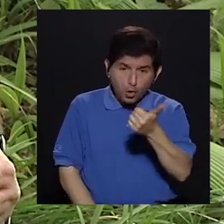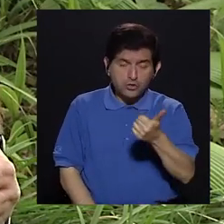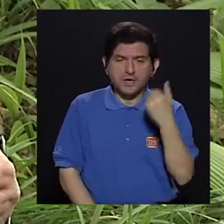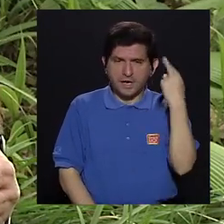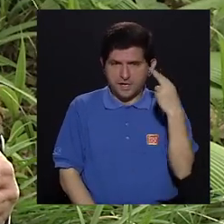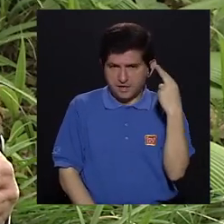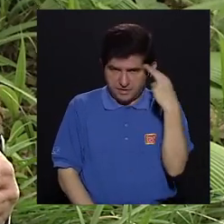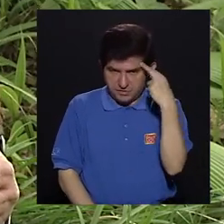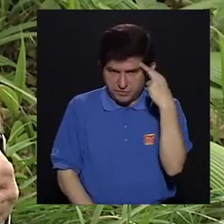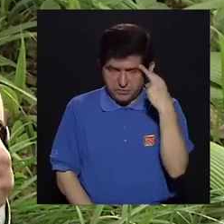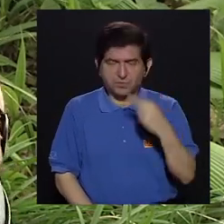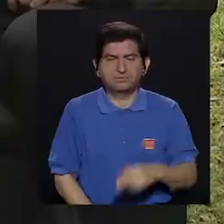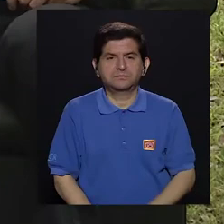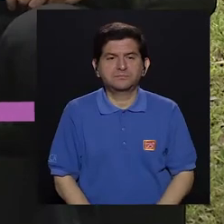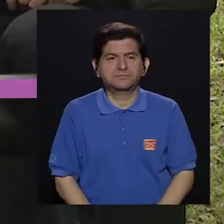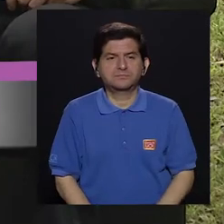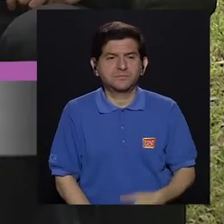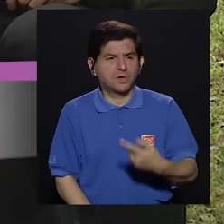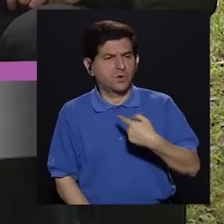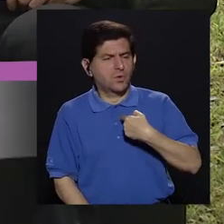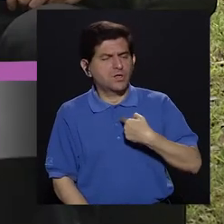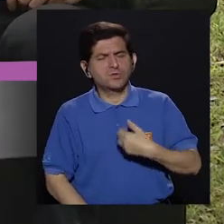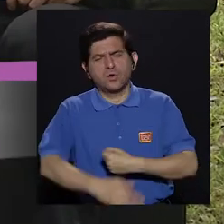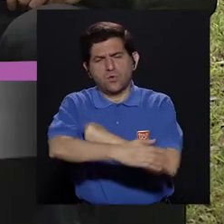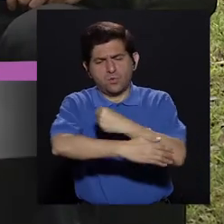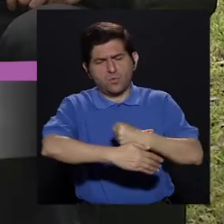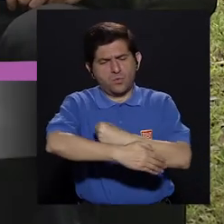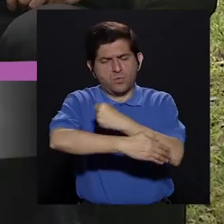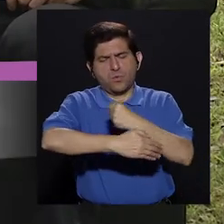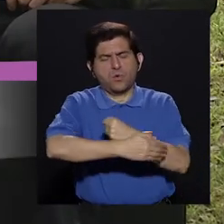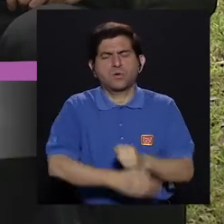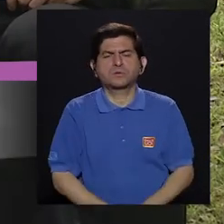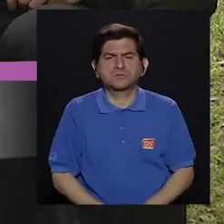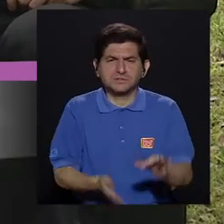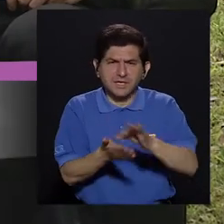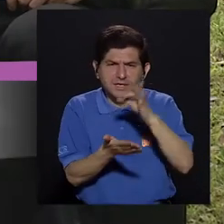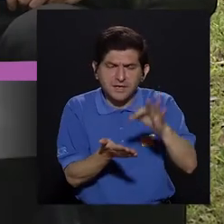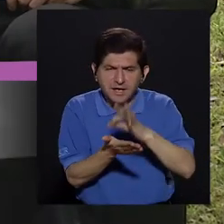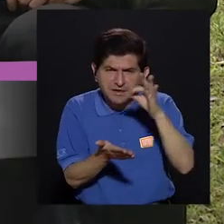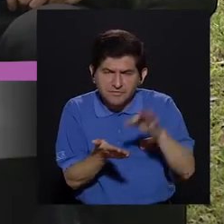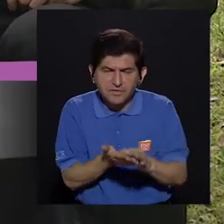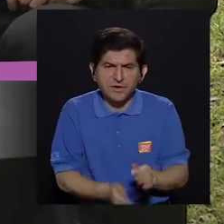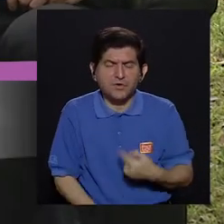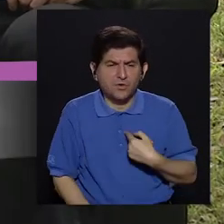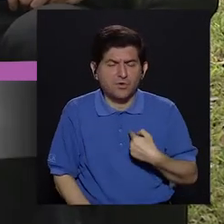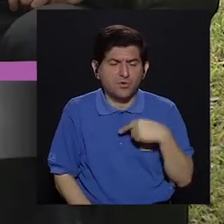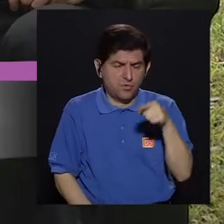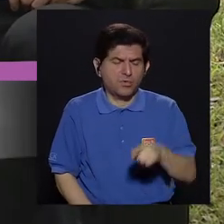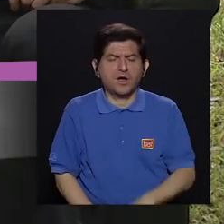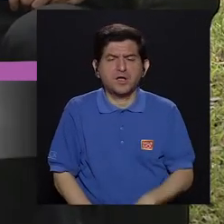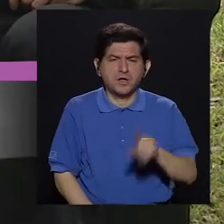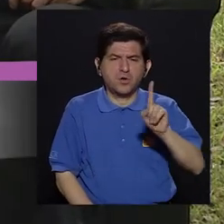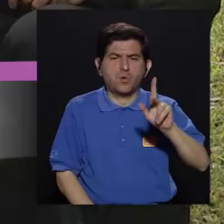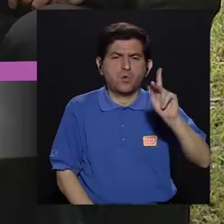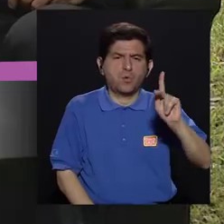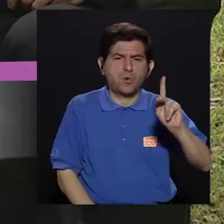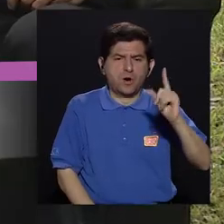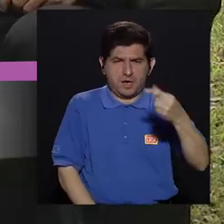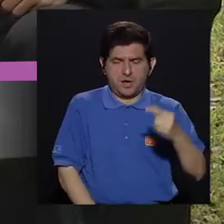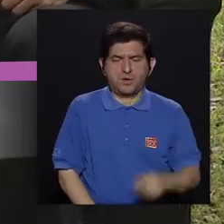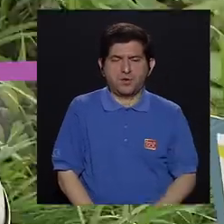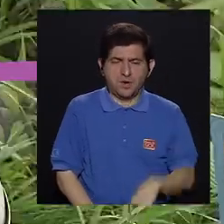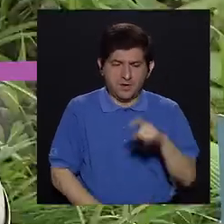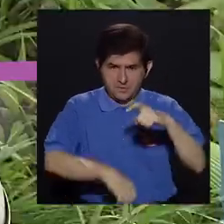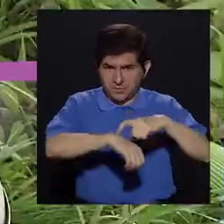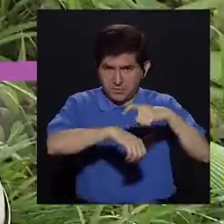razón aducida es que uno, cuando cocina frijoles, uno pone el kilo, ¿verdad?, de frijol por lo general.